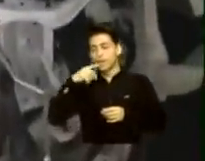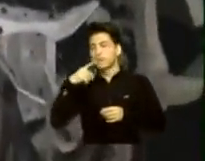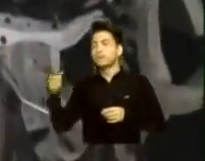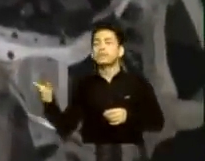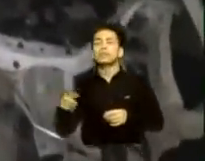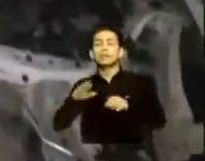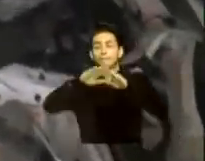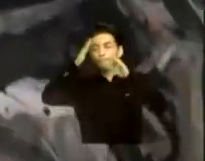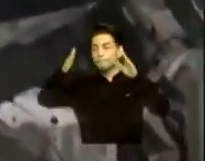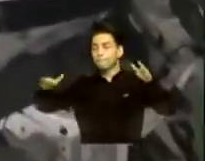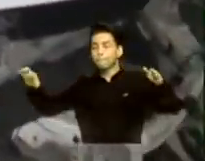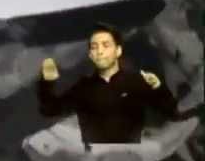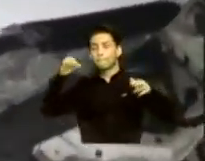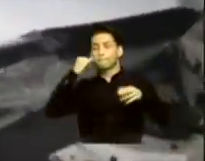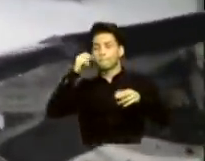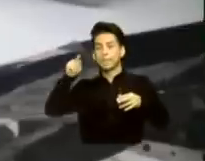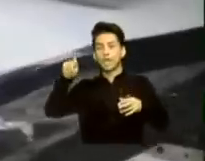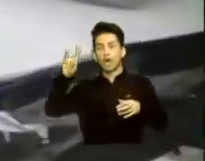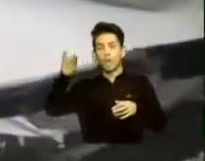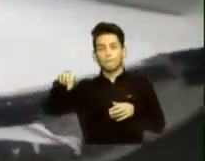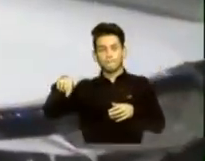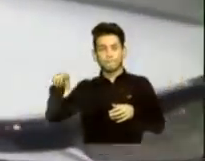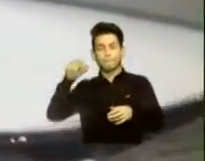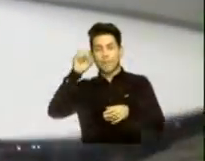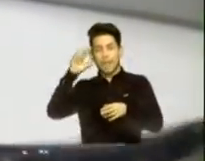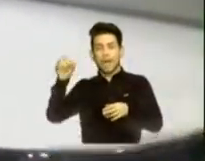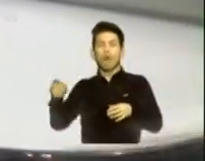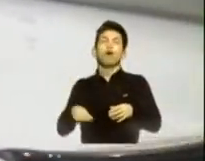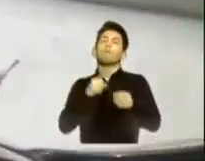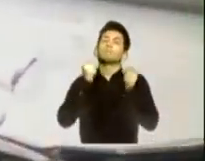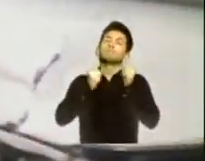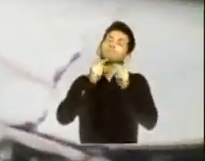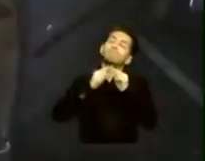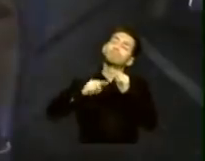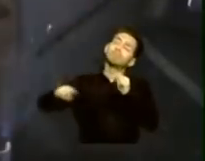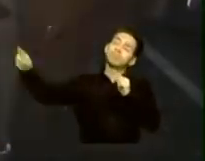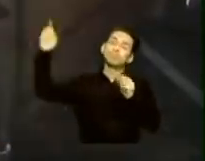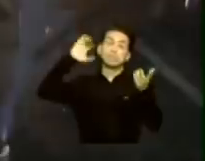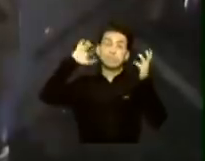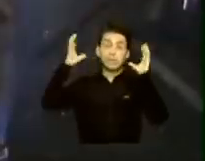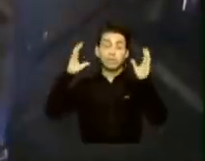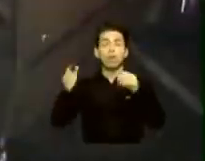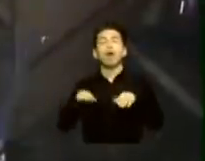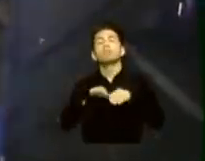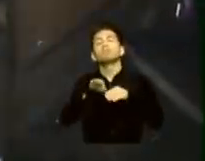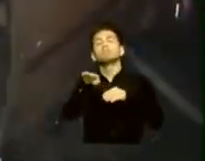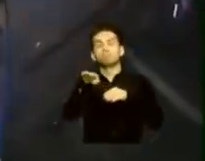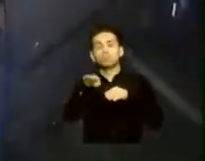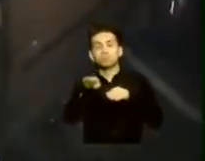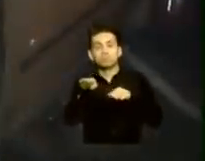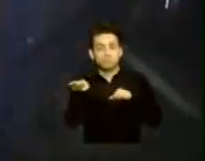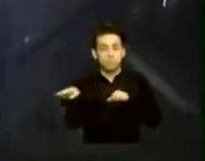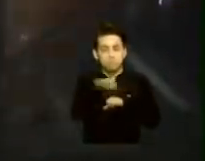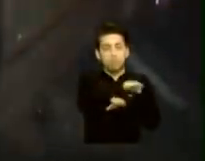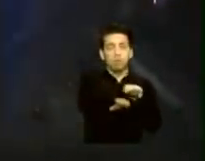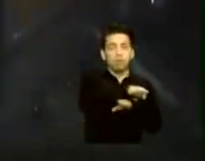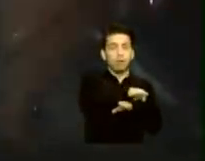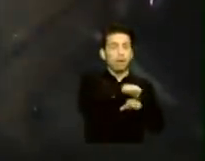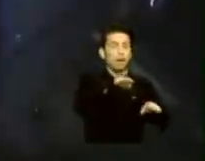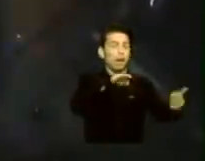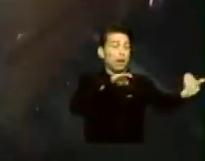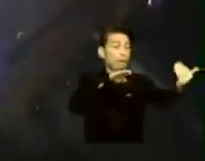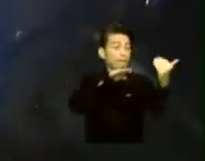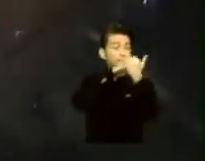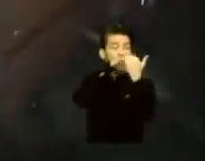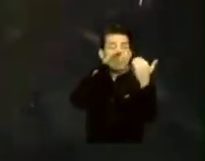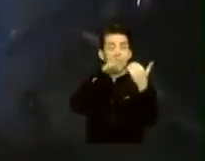Ludwin Cantesa Gastume, se dirigía hacia Chiquimula y repentinamente se pasó al carril contrario, impactando fuertemente a la camioneta